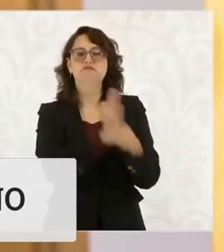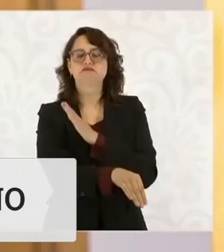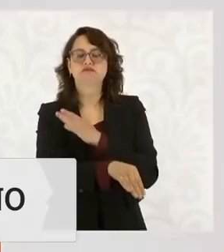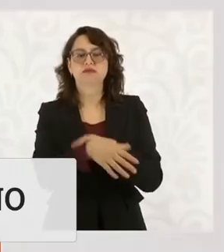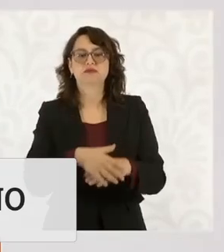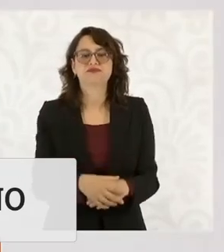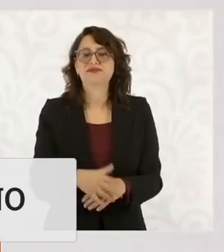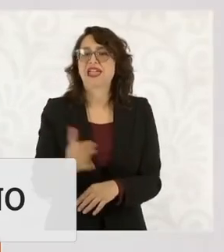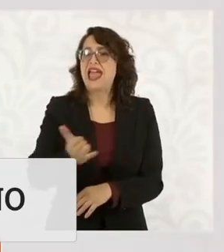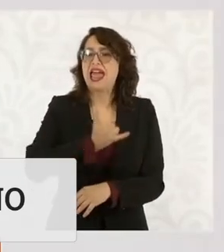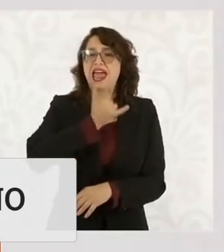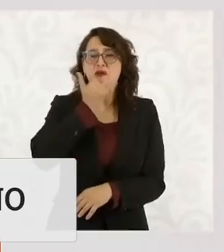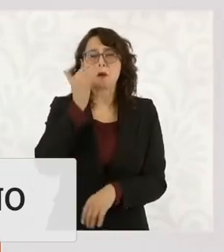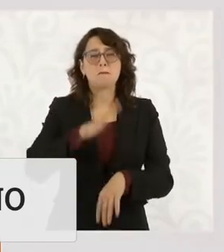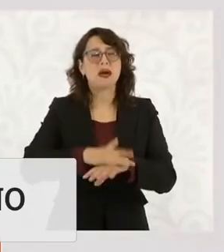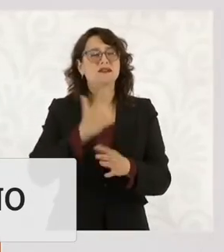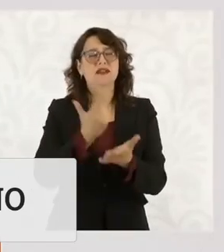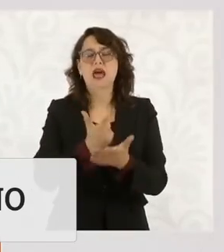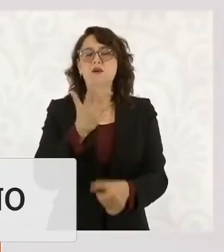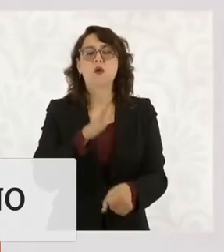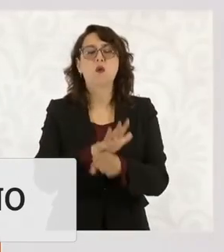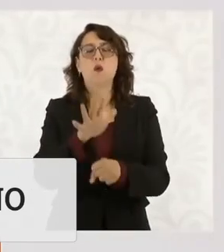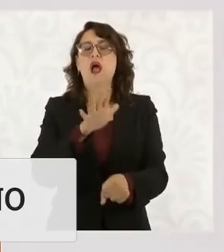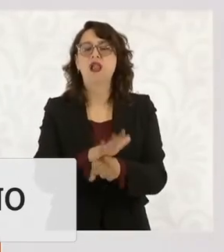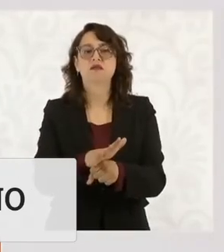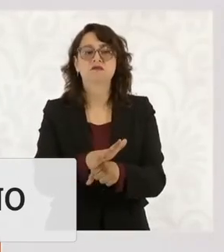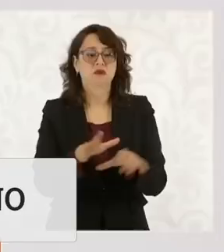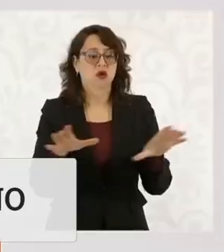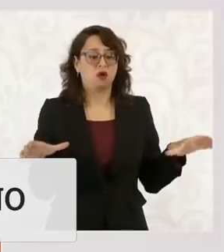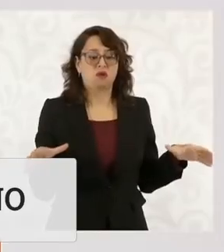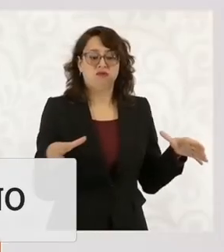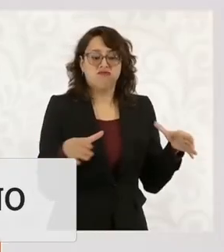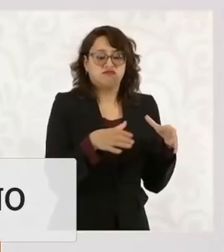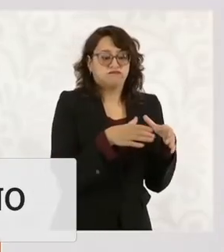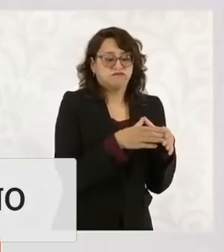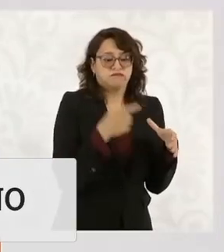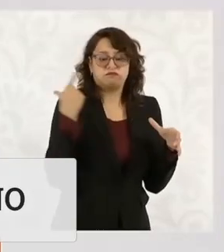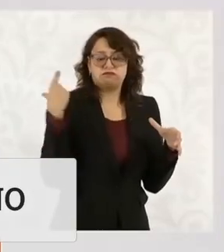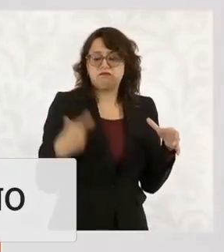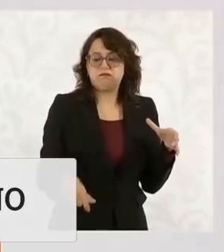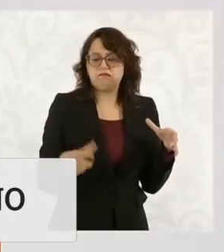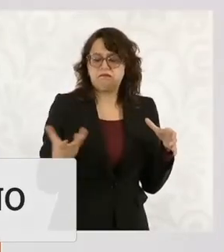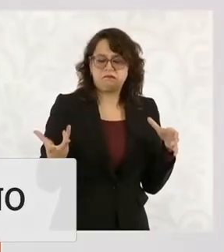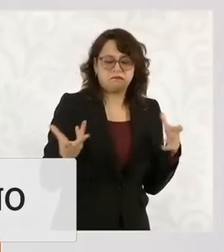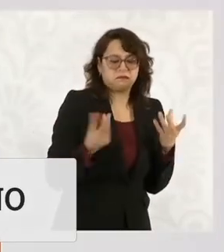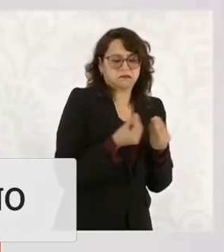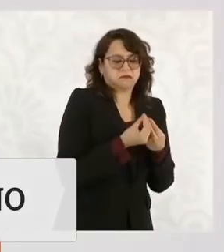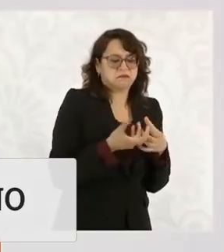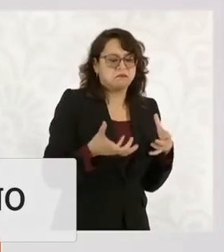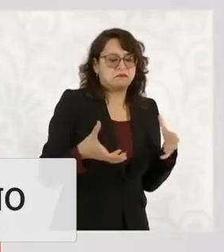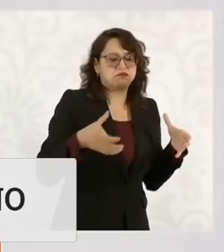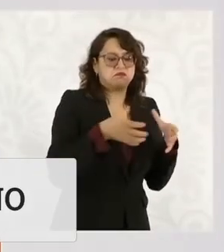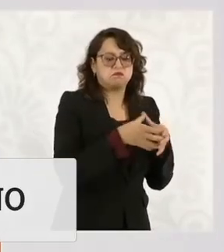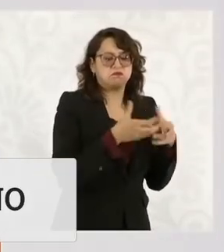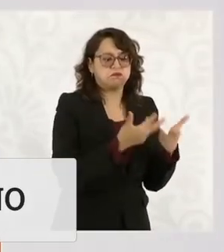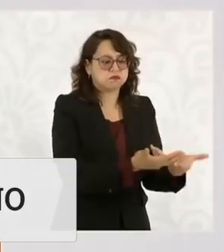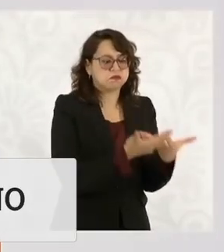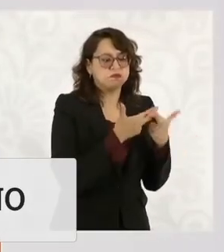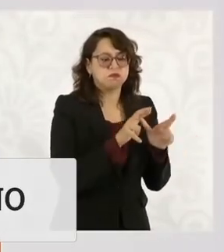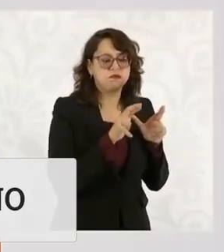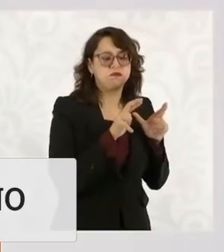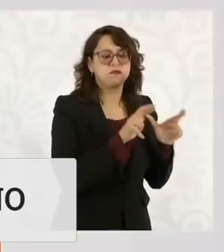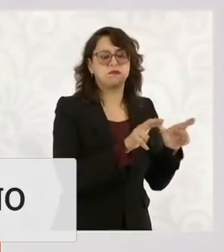error fundamental fue ignorar que acumular riqueza sin garantizar su distribución equitativa genera